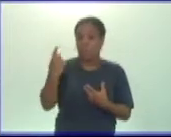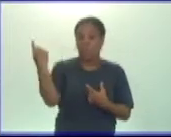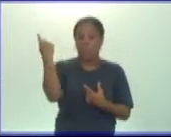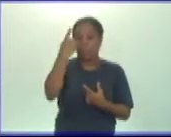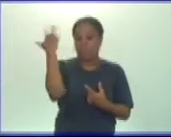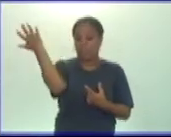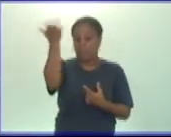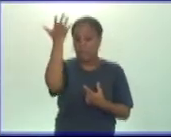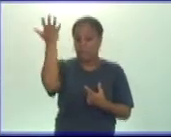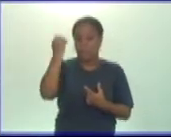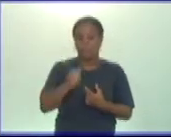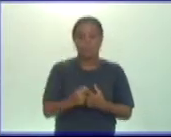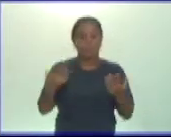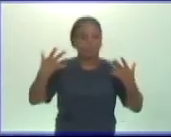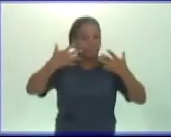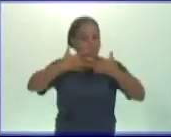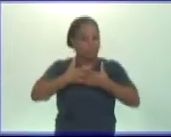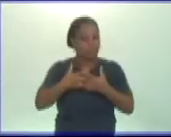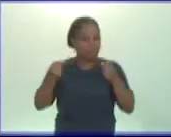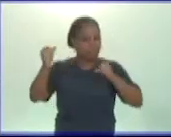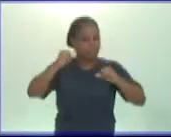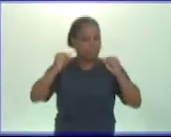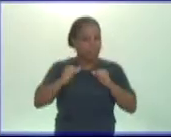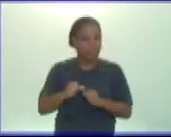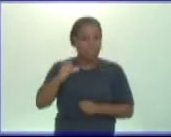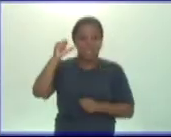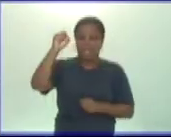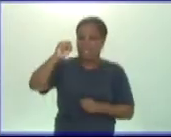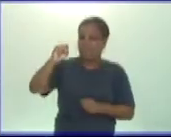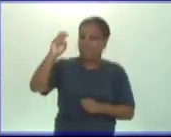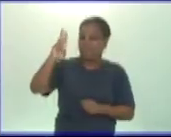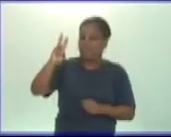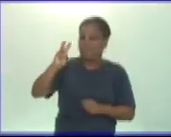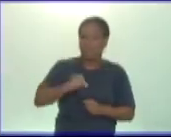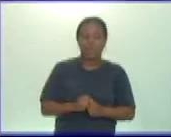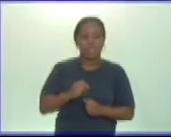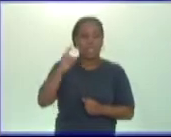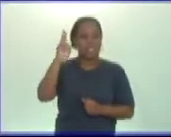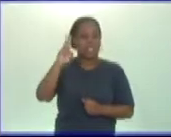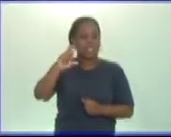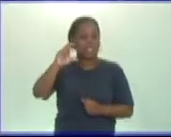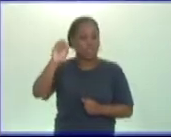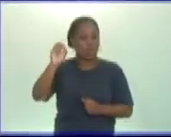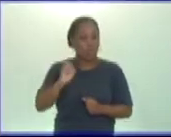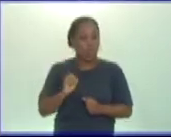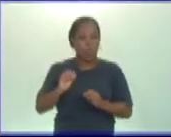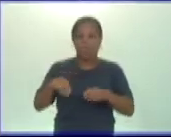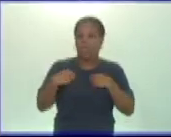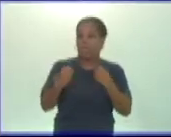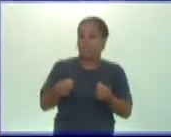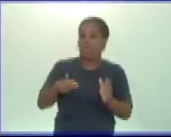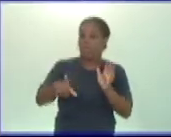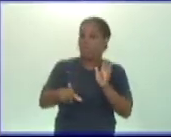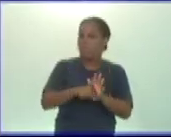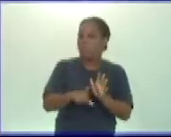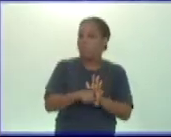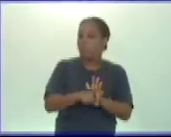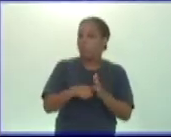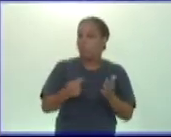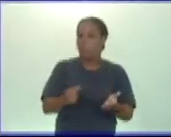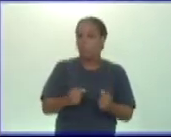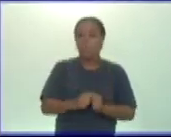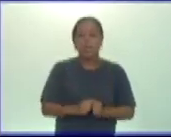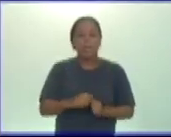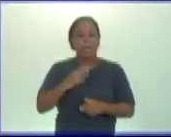gaseosos de la atmósfera, dióxido de azufre y los óxidos de nitrógeno, dando al lugar los nombrados ácidos en